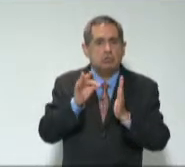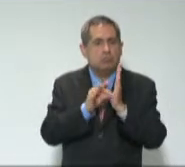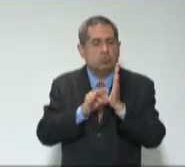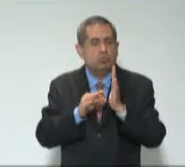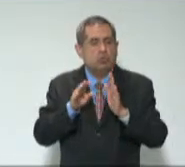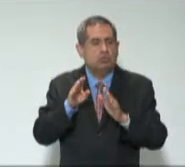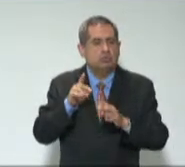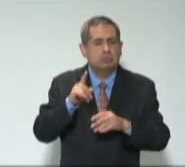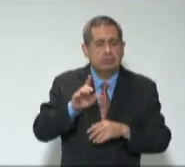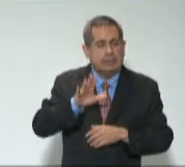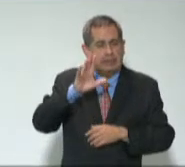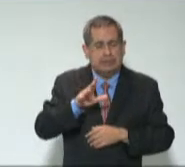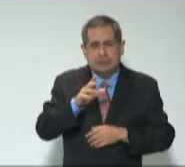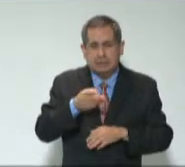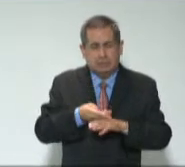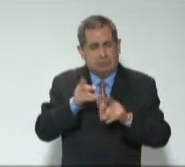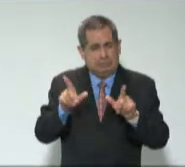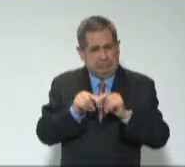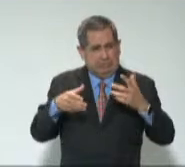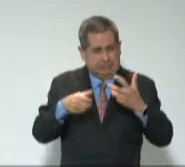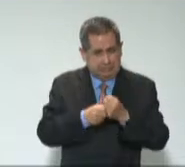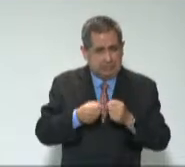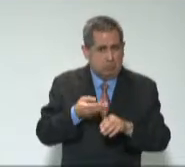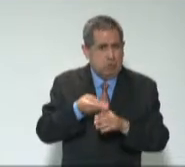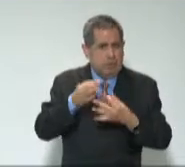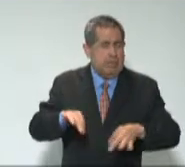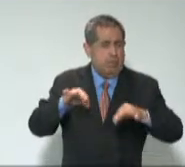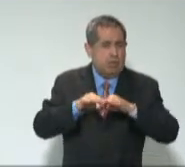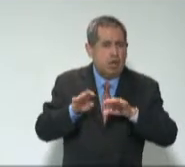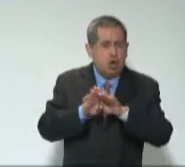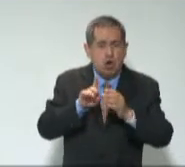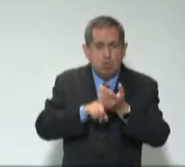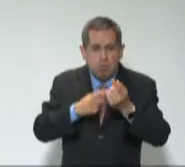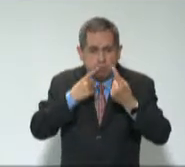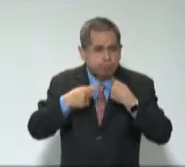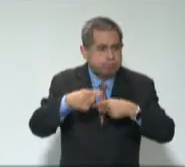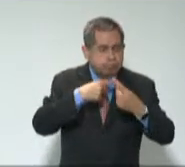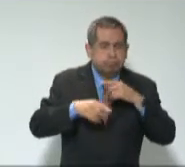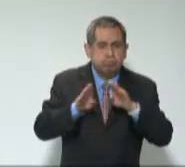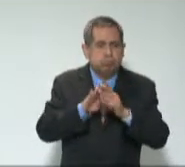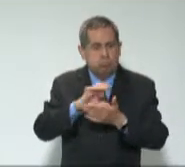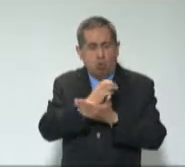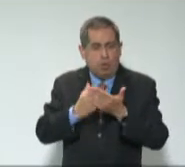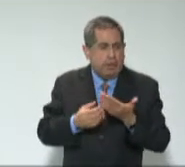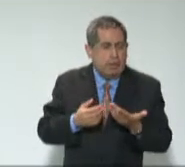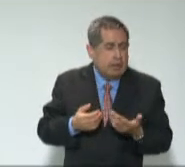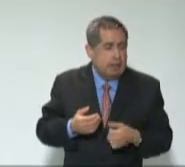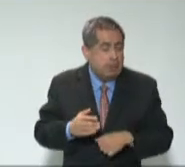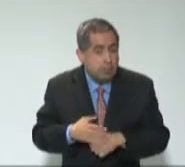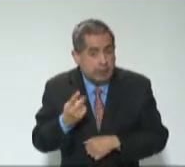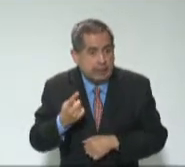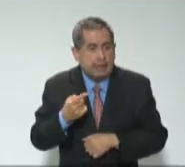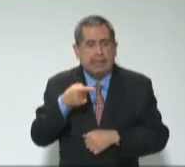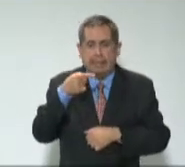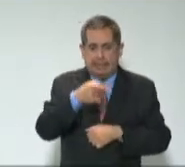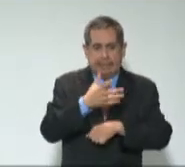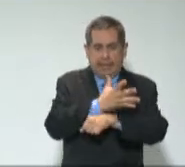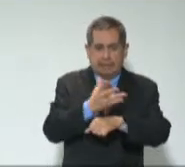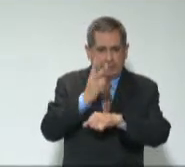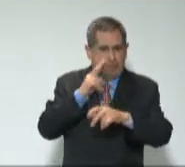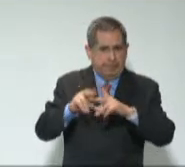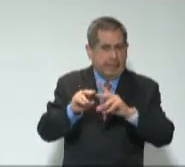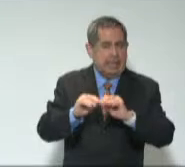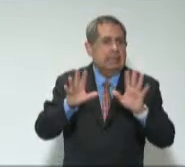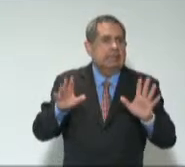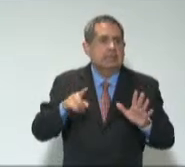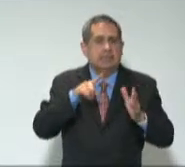parecen muy resumidos pero muy muy importantes de lo que tienen que tener las contrataciones y por tanto la transparencia